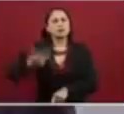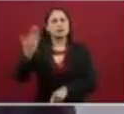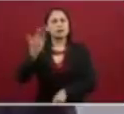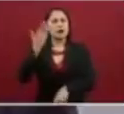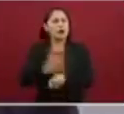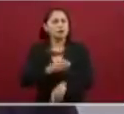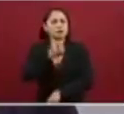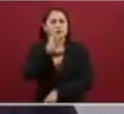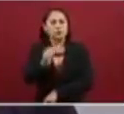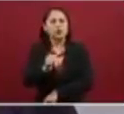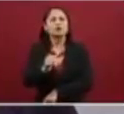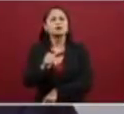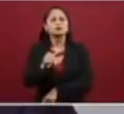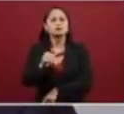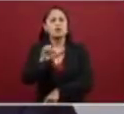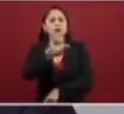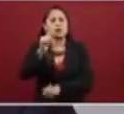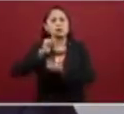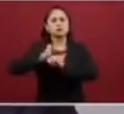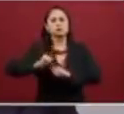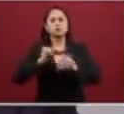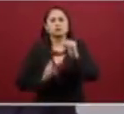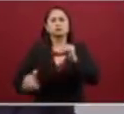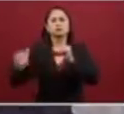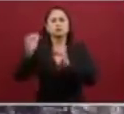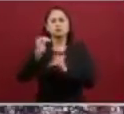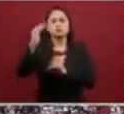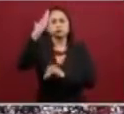los altos funcionarios públicos.